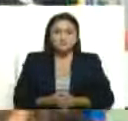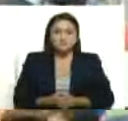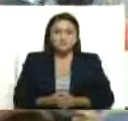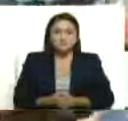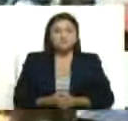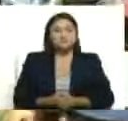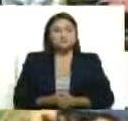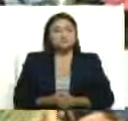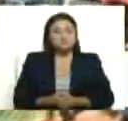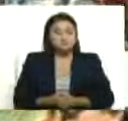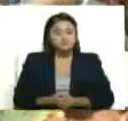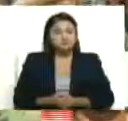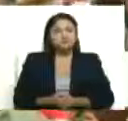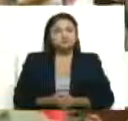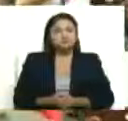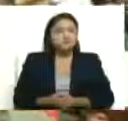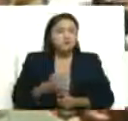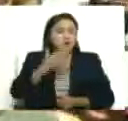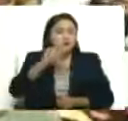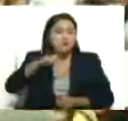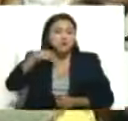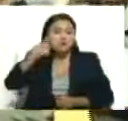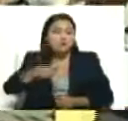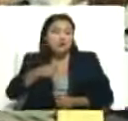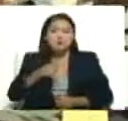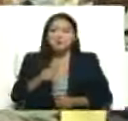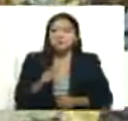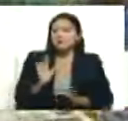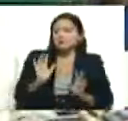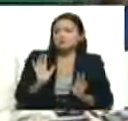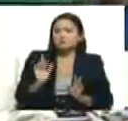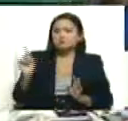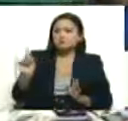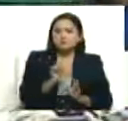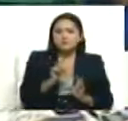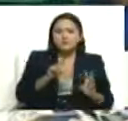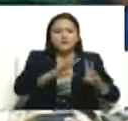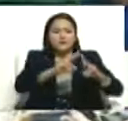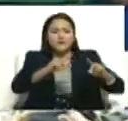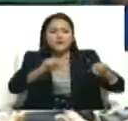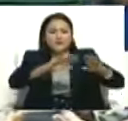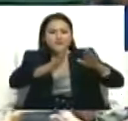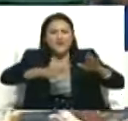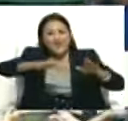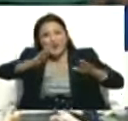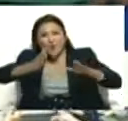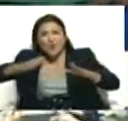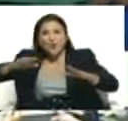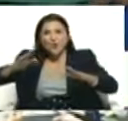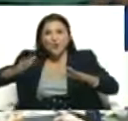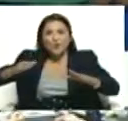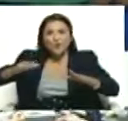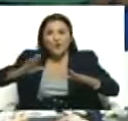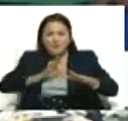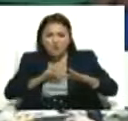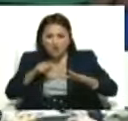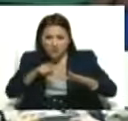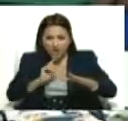Sí, imaginen que mañana venga alguien a... No, los médanos, ustedes no pueden tener médanos. Ah,